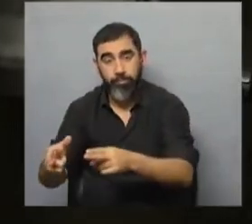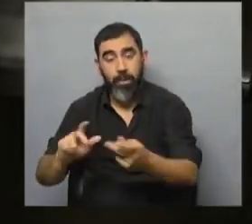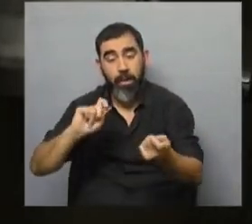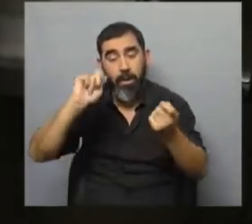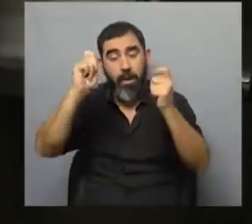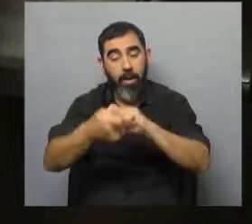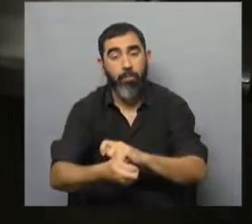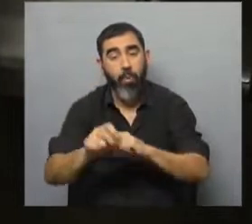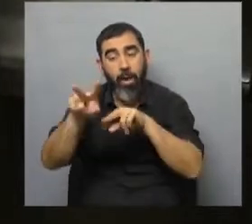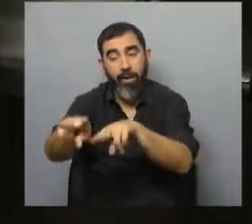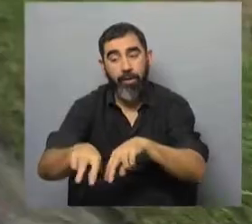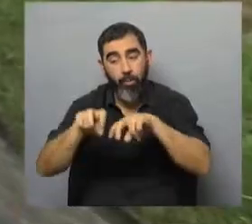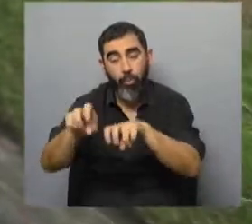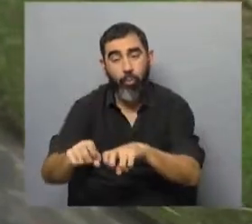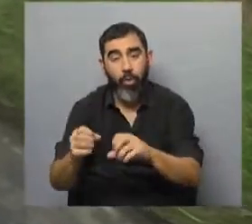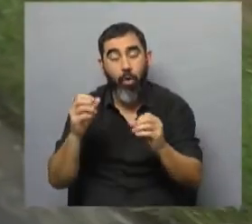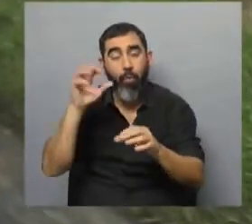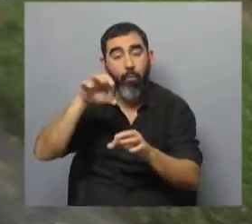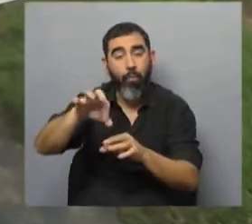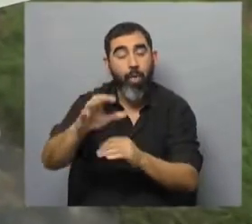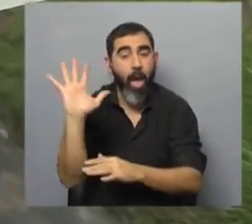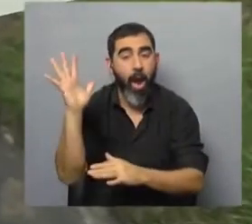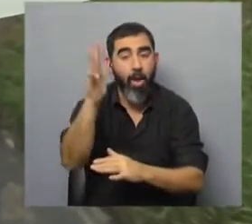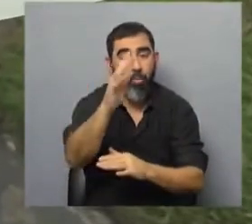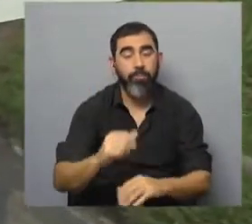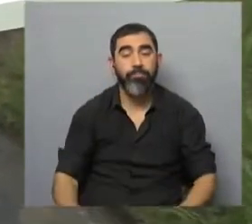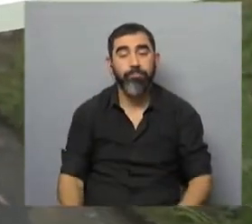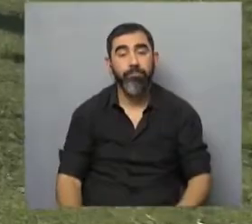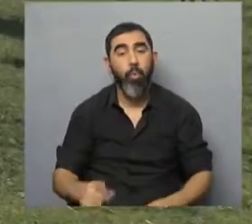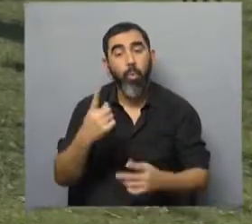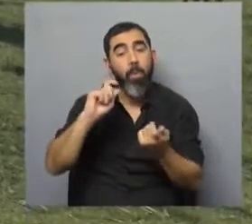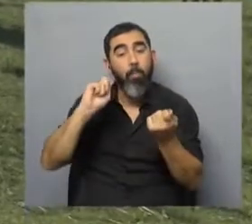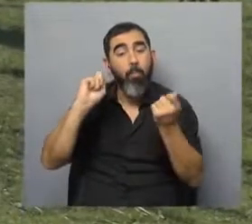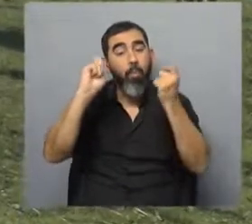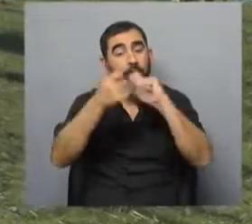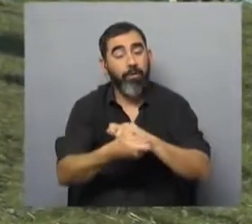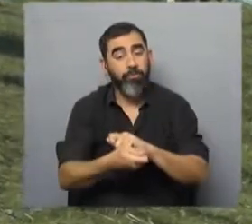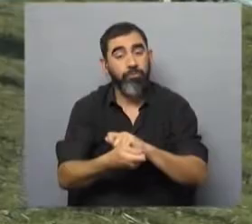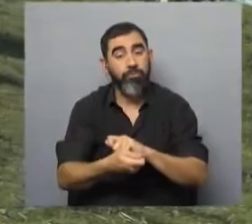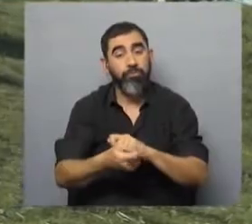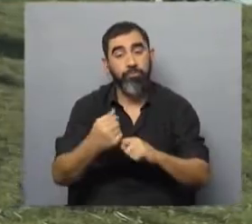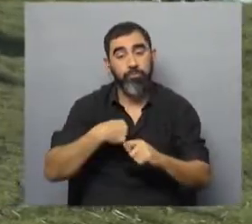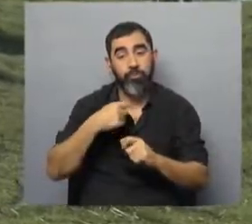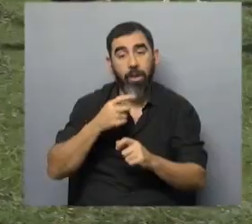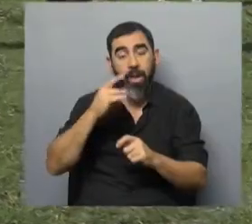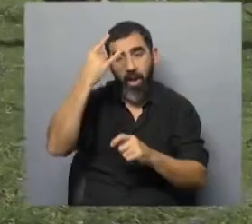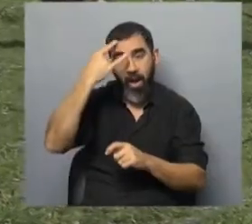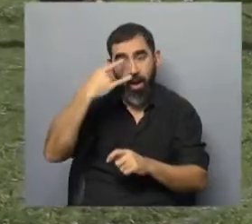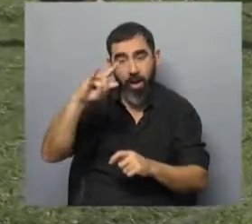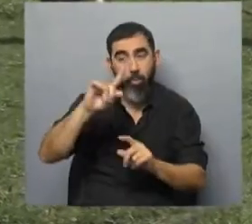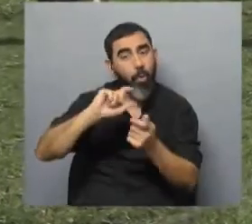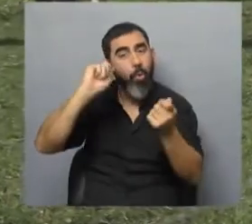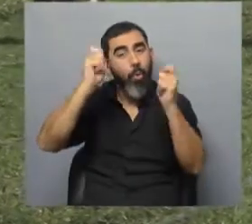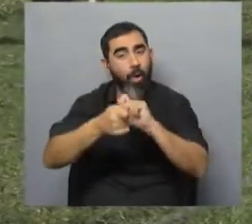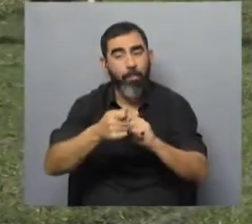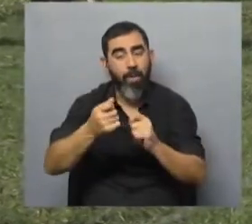cambios como la agricultura o la forestación. Una modificación, por ejemplo, es cuando nosotros introducimos ganado sin cambiar su